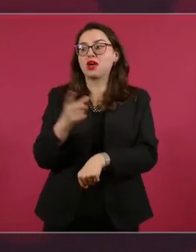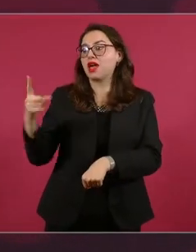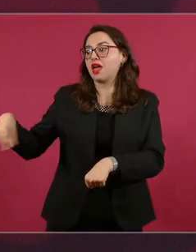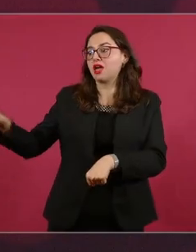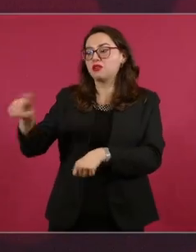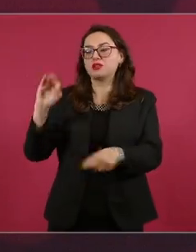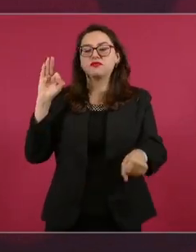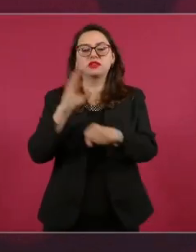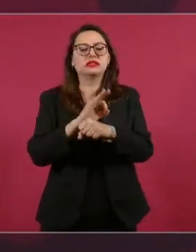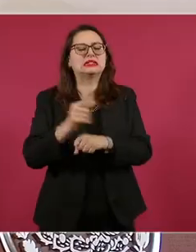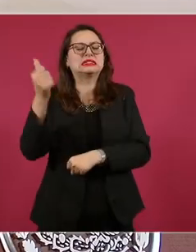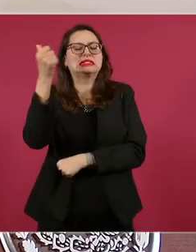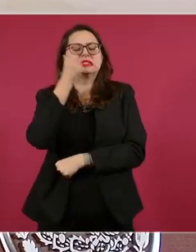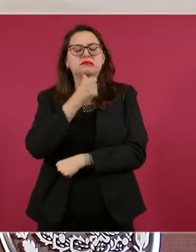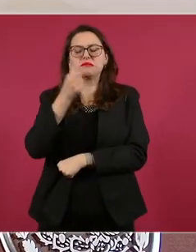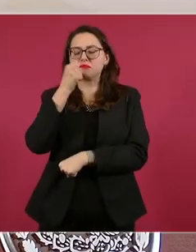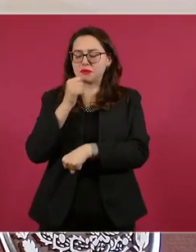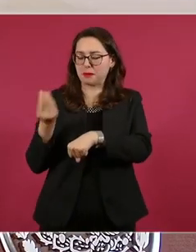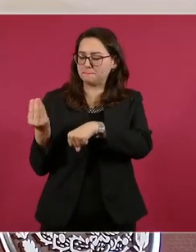una excusa,